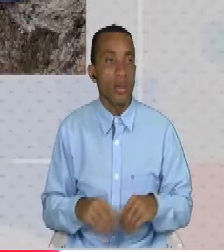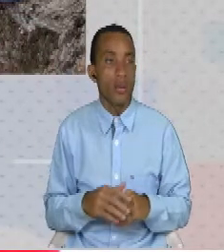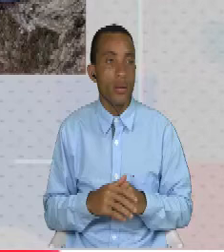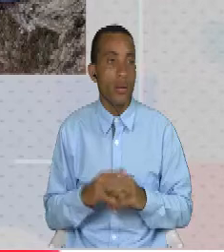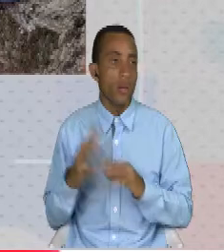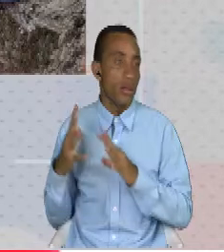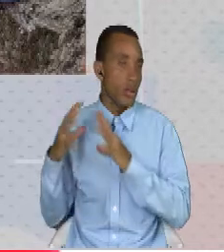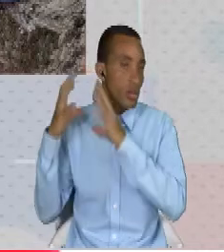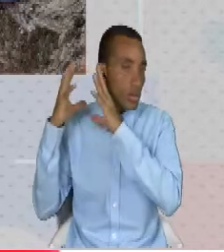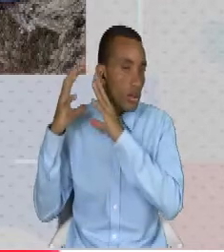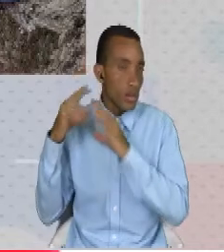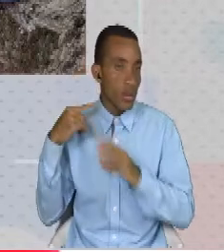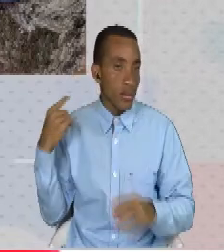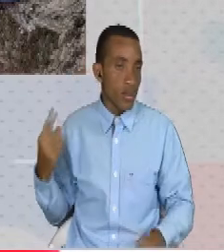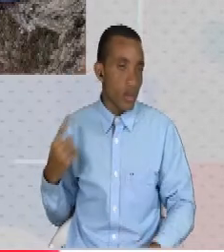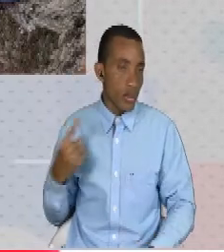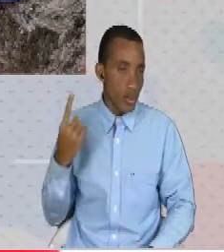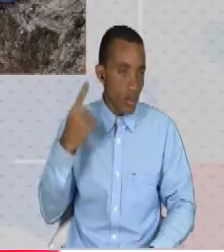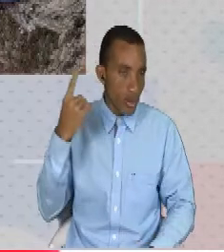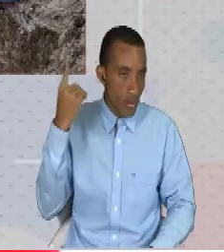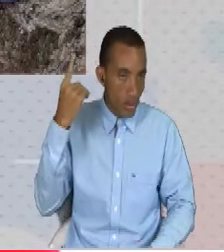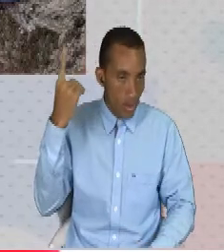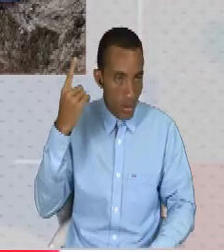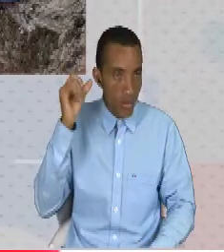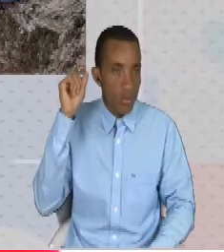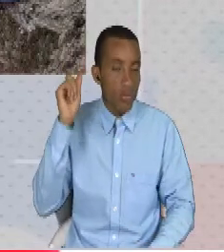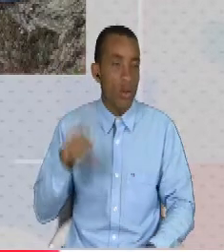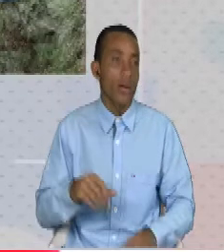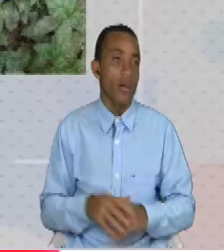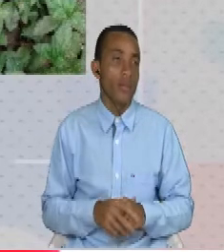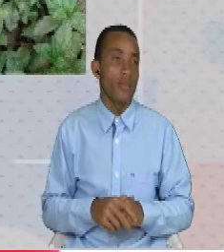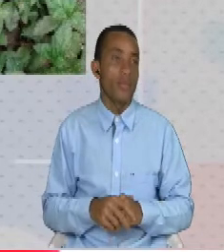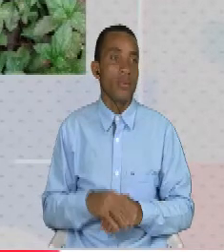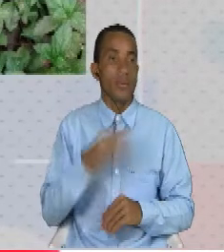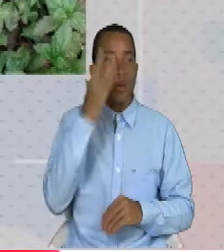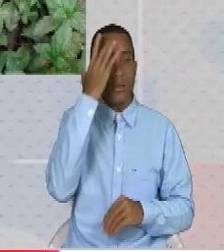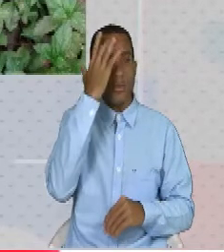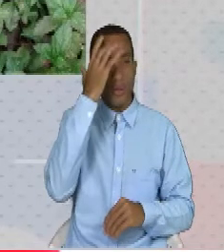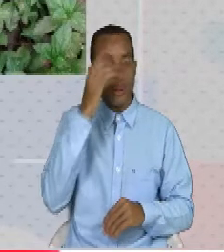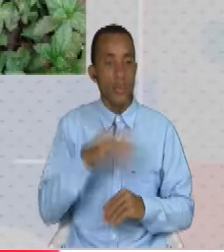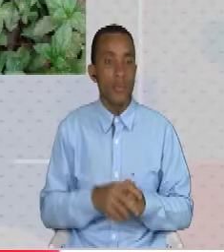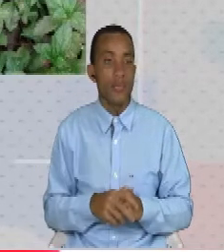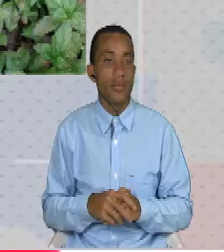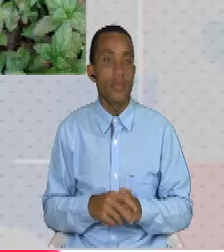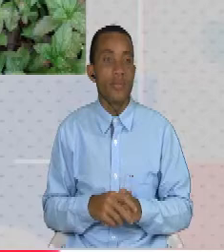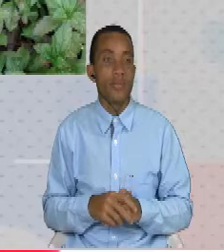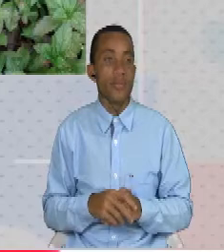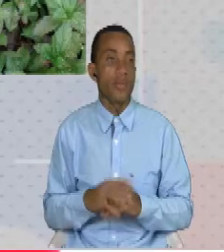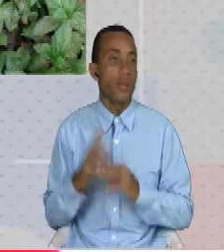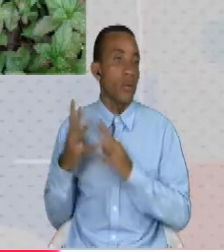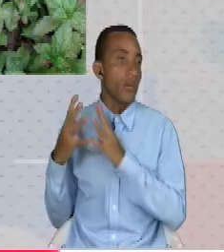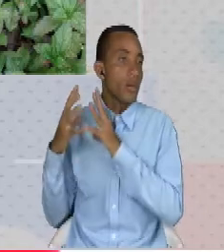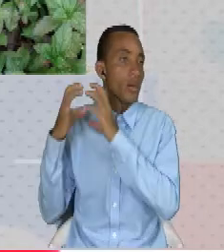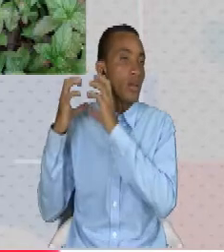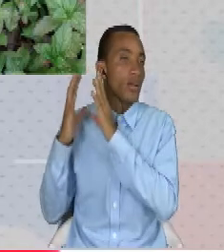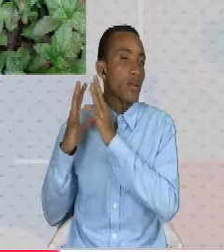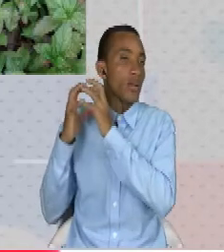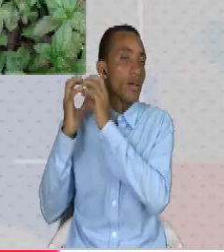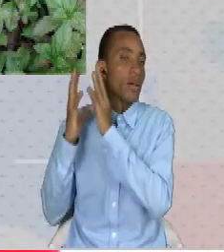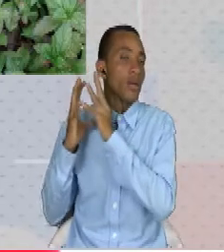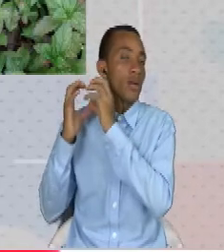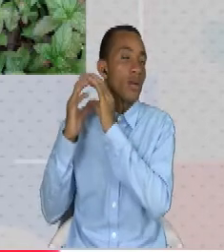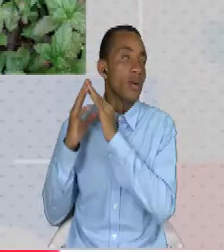señoras con cabello ondulado sí porque el efecto de ellos es hidratarlo si entonces